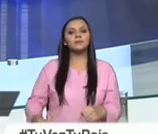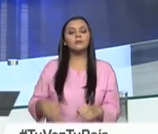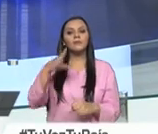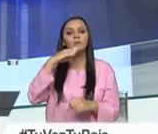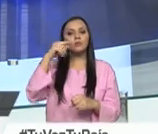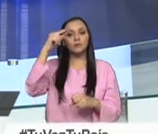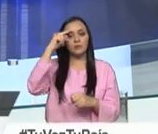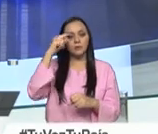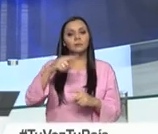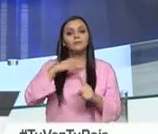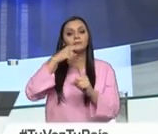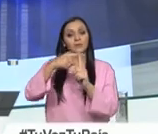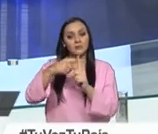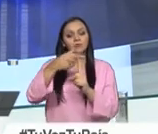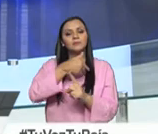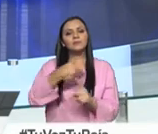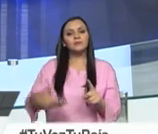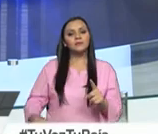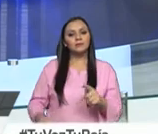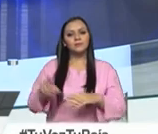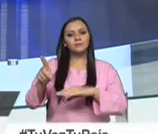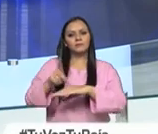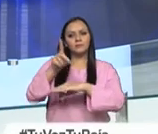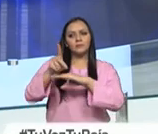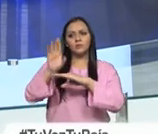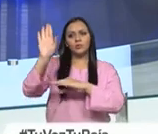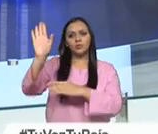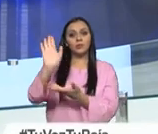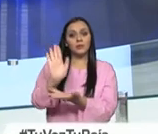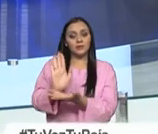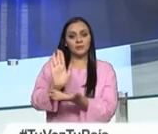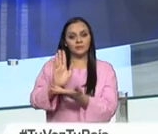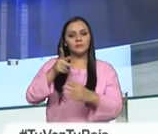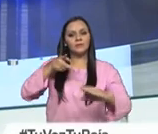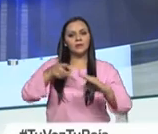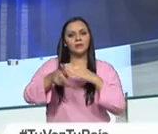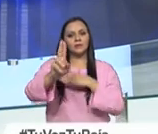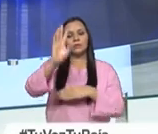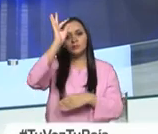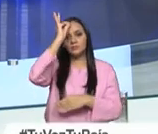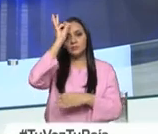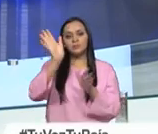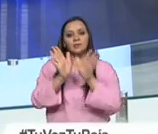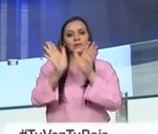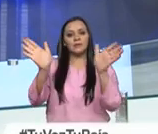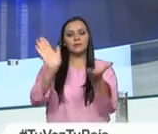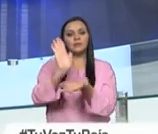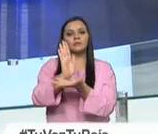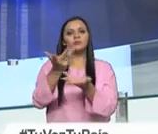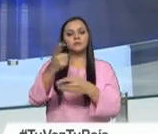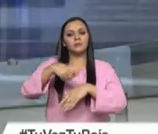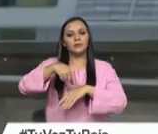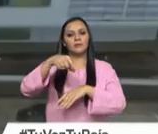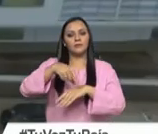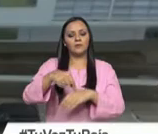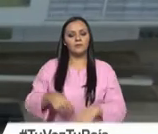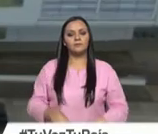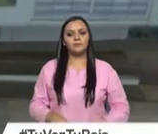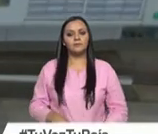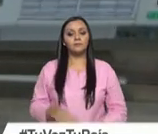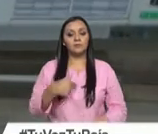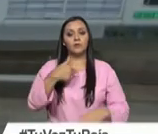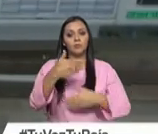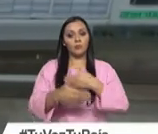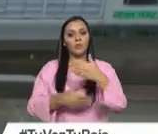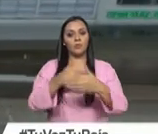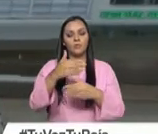y el presidente del directorio del IES, Richard Espinosa, inauguraron el Hospital General del IES en Quevedo. A pasos grandes